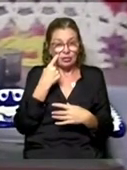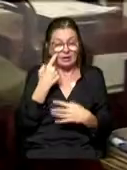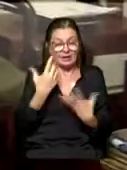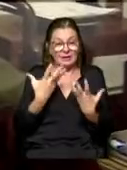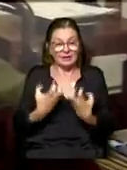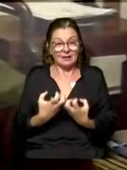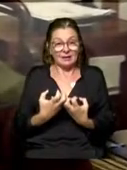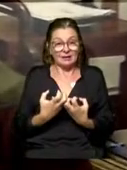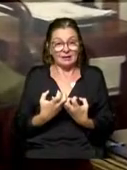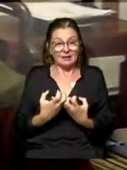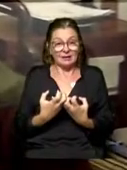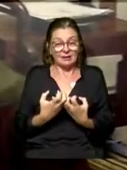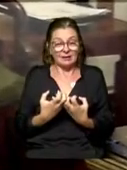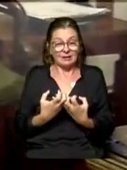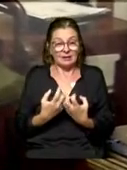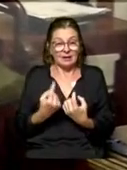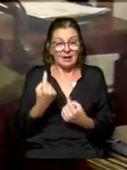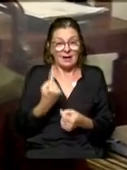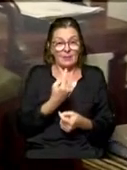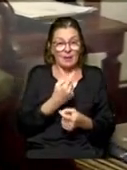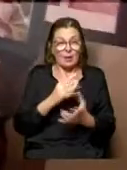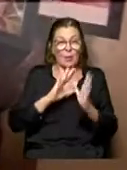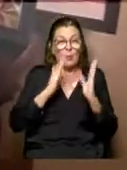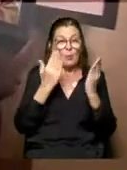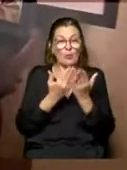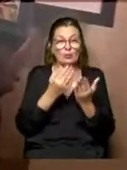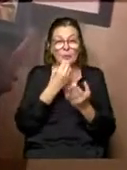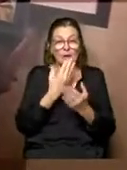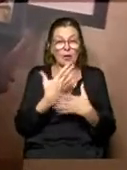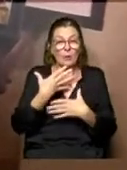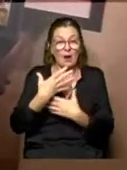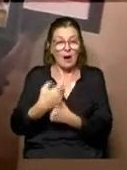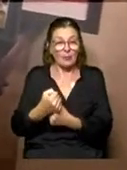que tengamos cada vez un mundo más justo, más solidario.